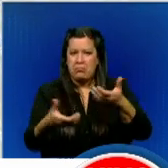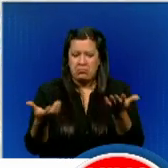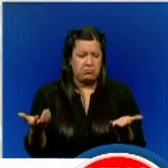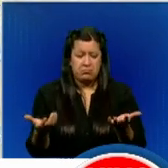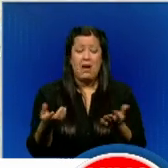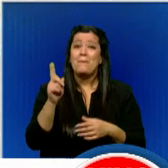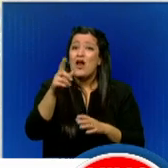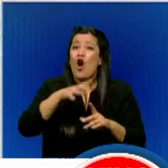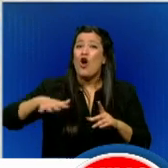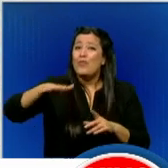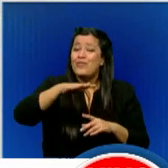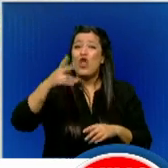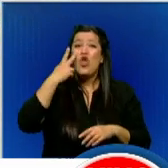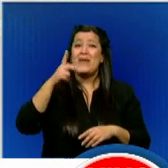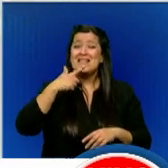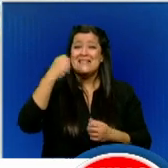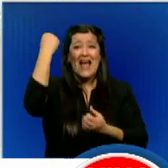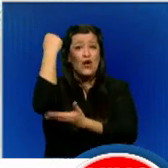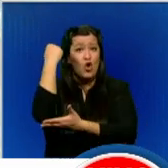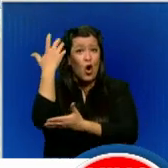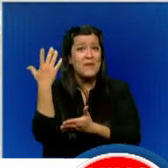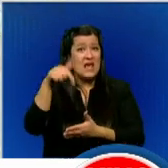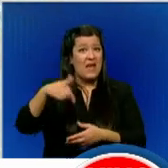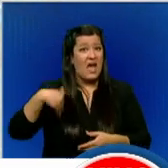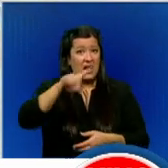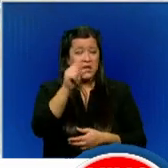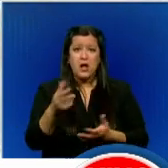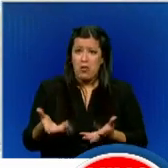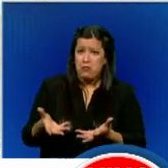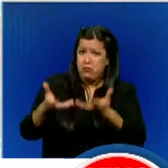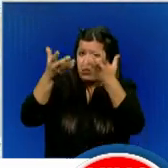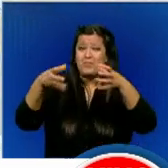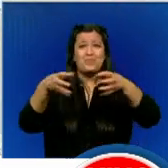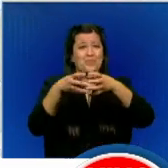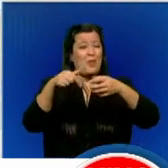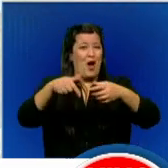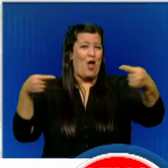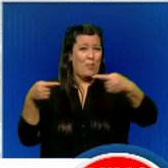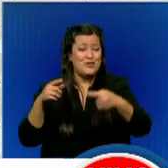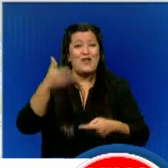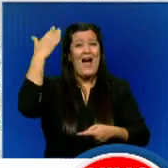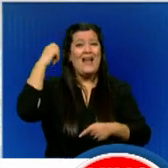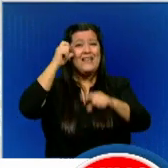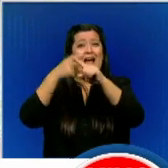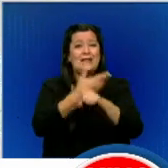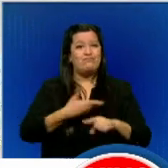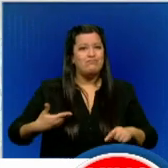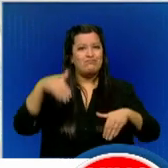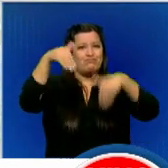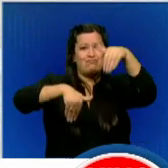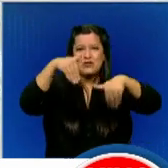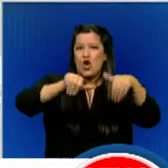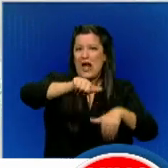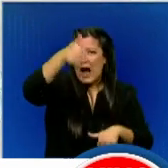el 2017 donde la economía argentina creció donde el bloque que hoy es oposición que era gobierno ganó las elecciones